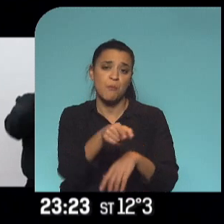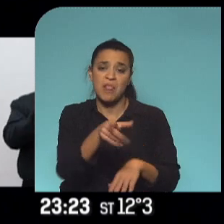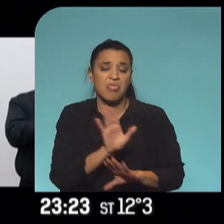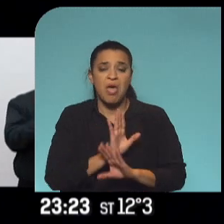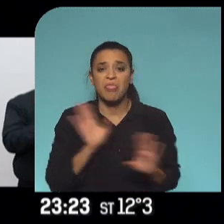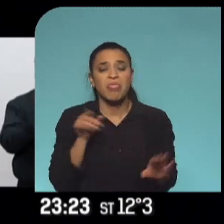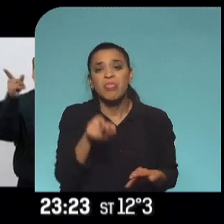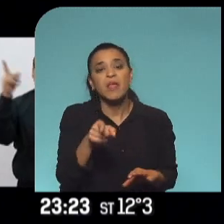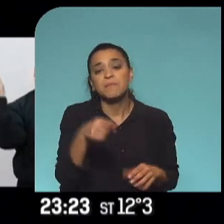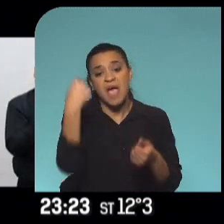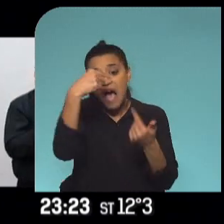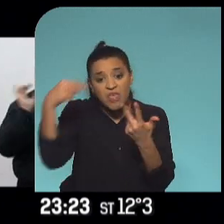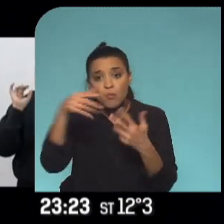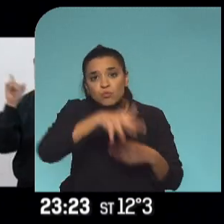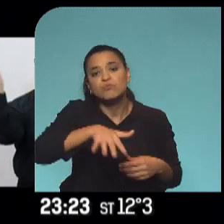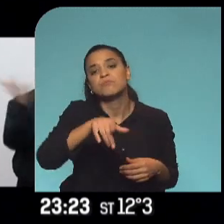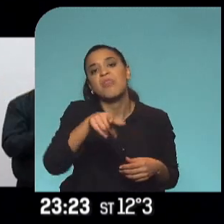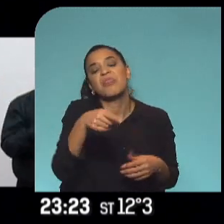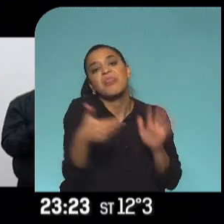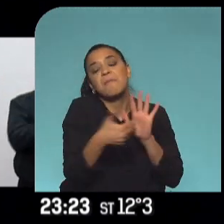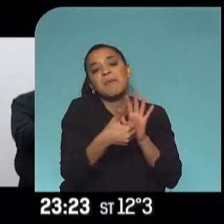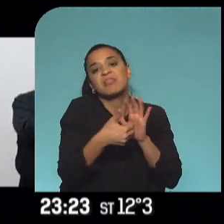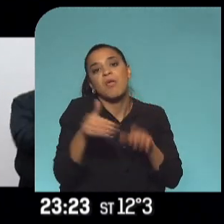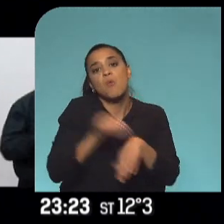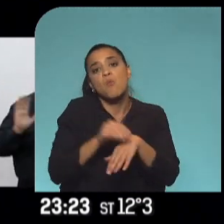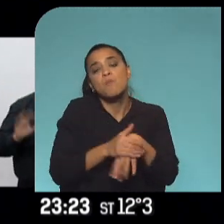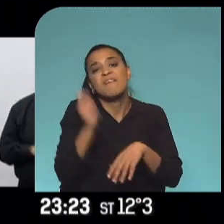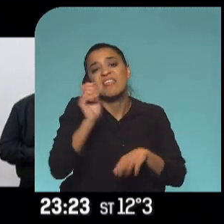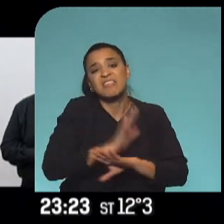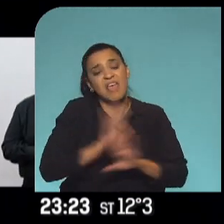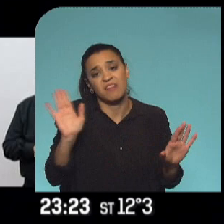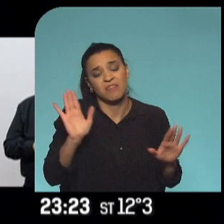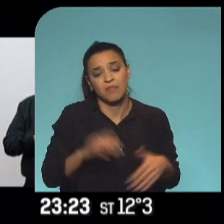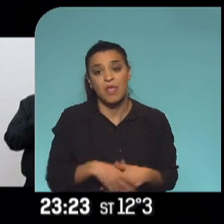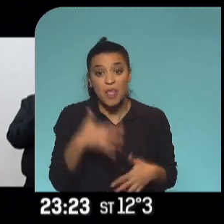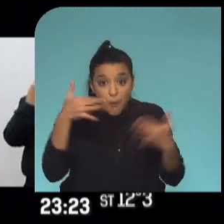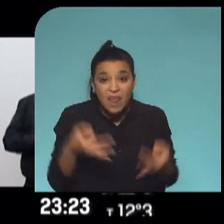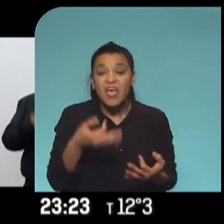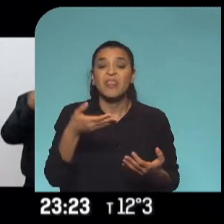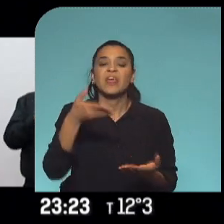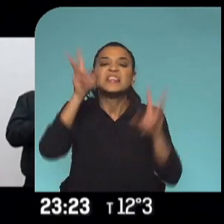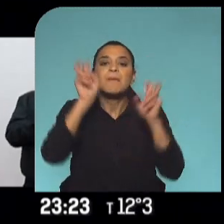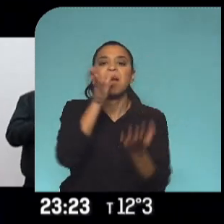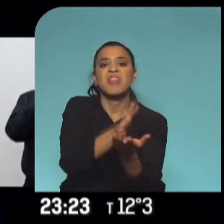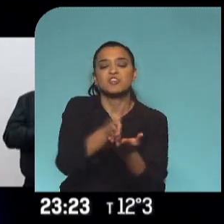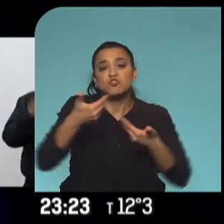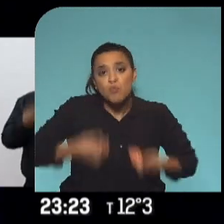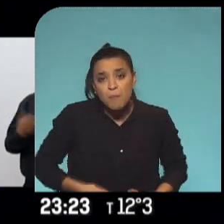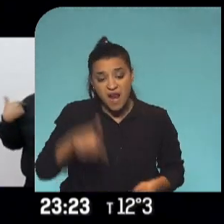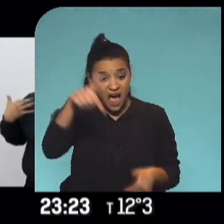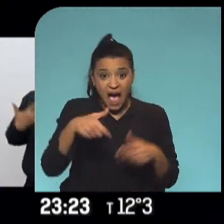responsabilidades que en cada caso correspondieron a los culpables. La verdad es que el tema de los derechos humanos, a esta altura